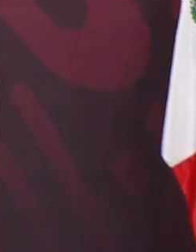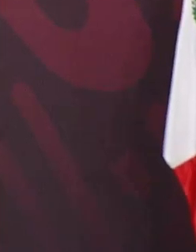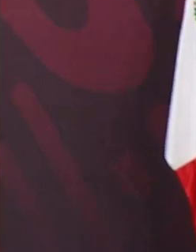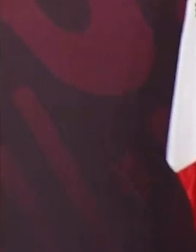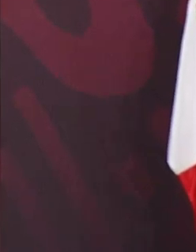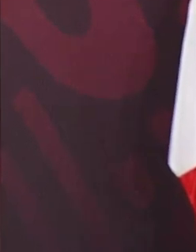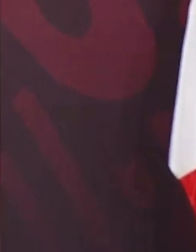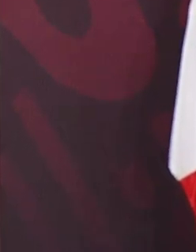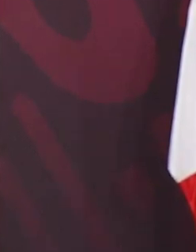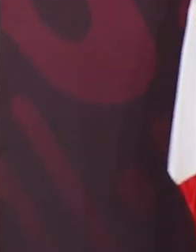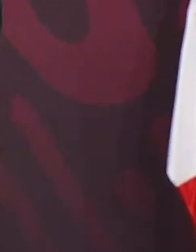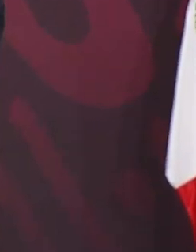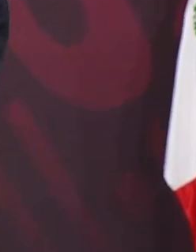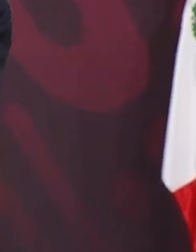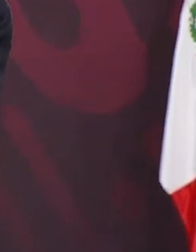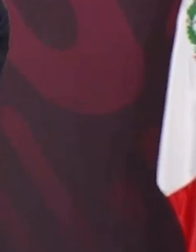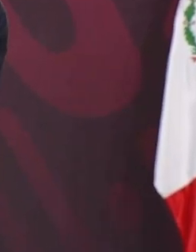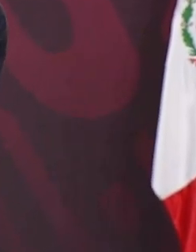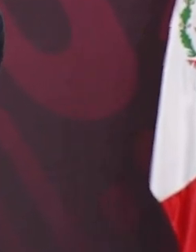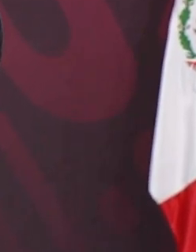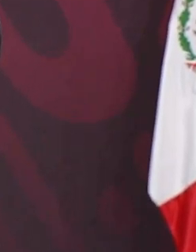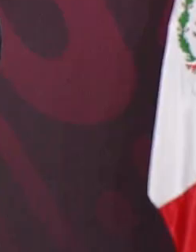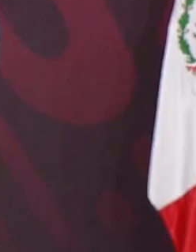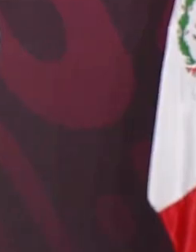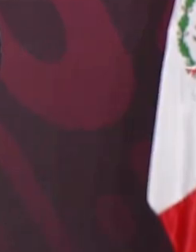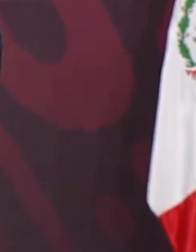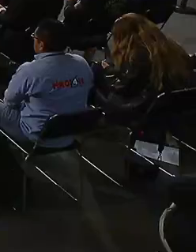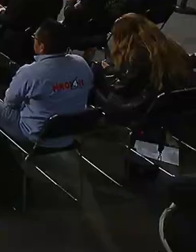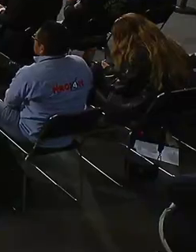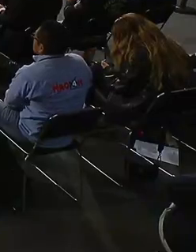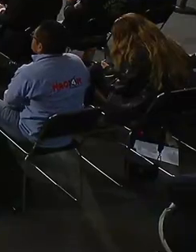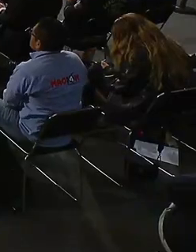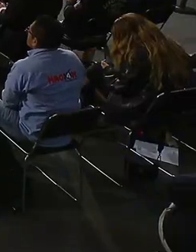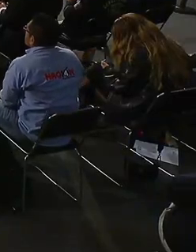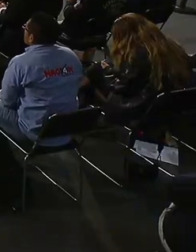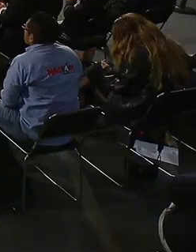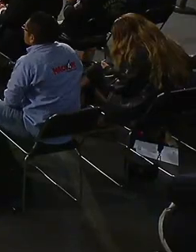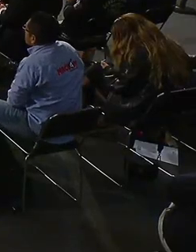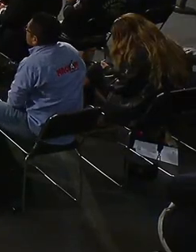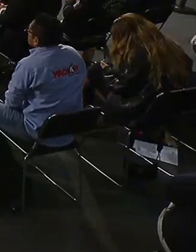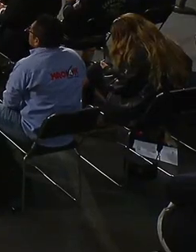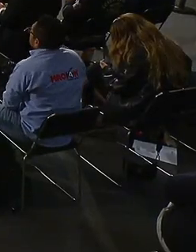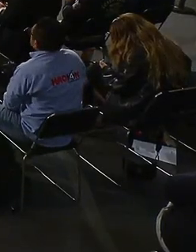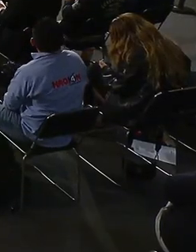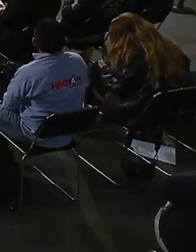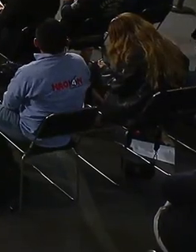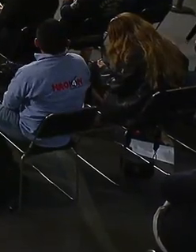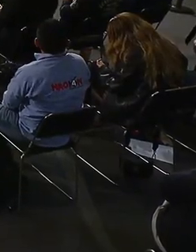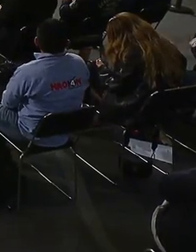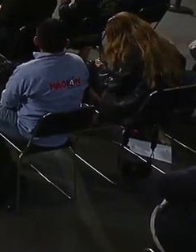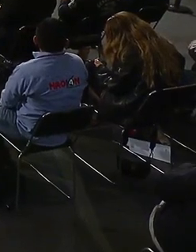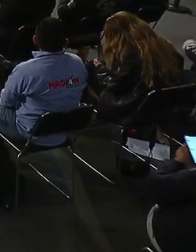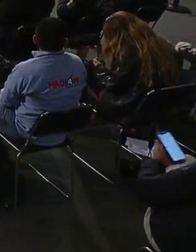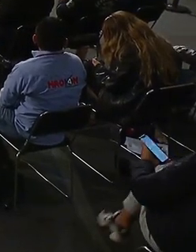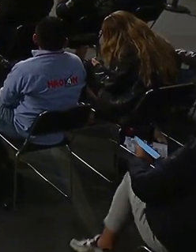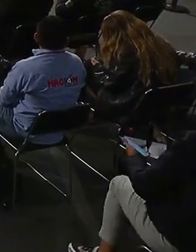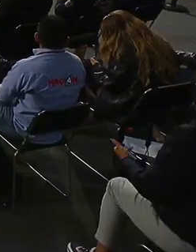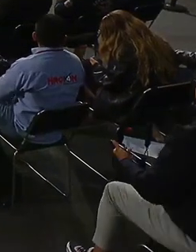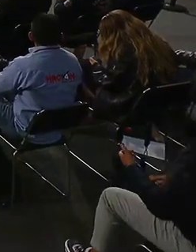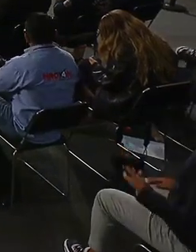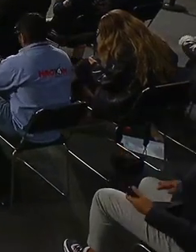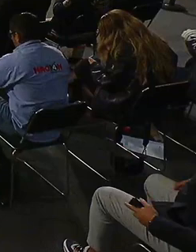me llamó la atención y de ahí la explicación de lo que estoy externando, y dos,